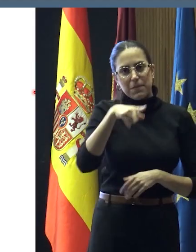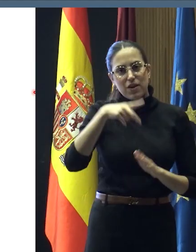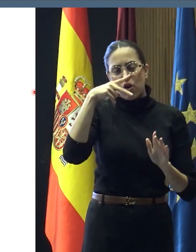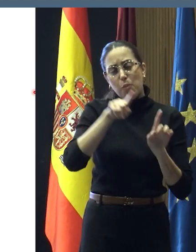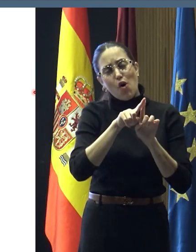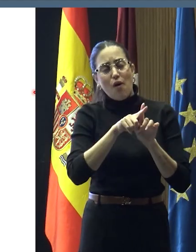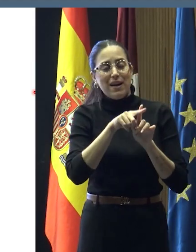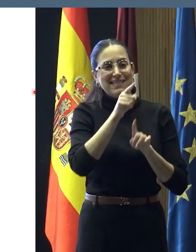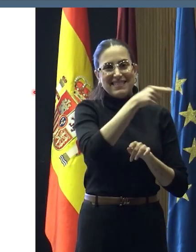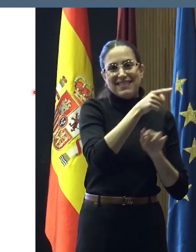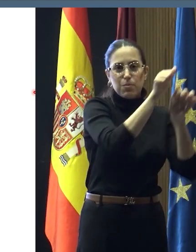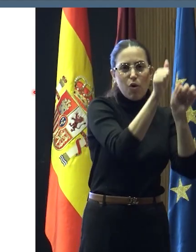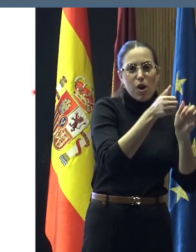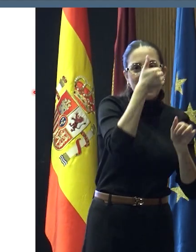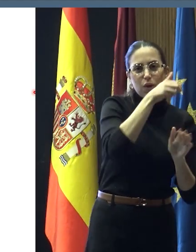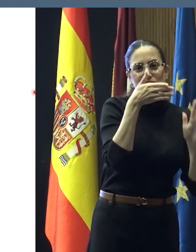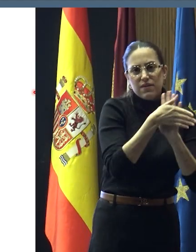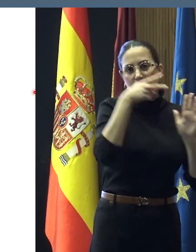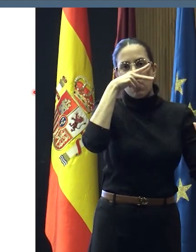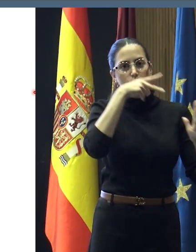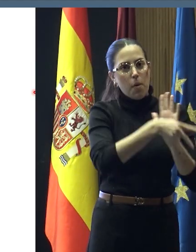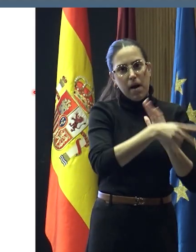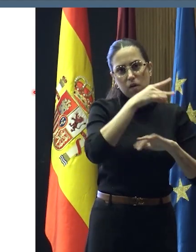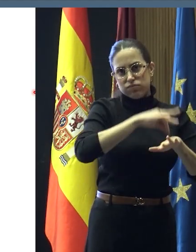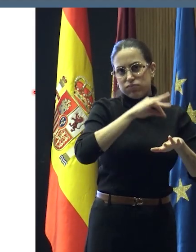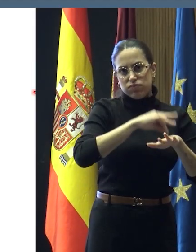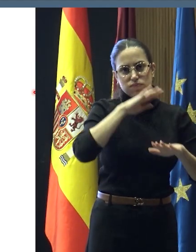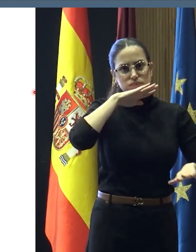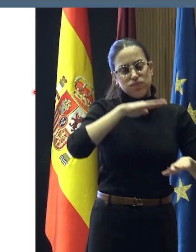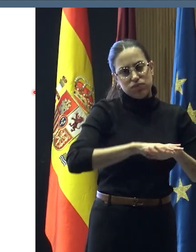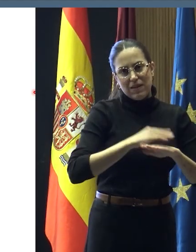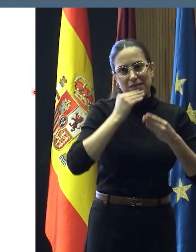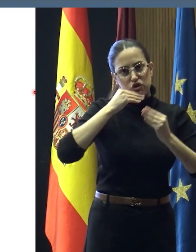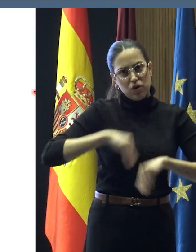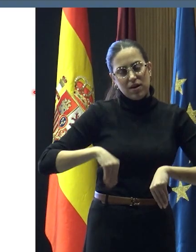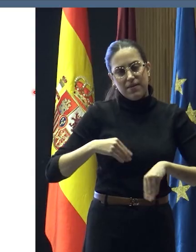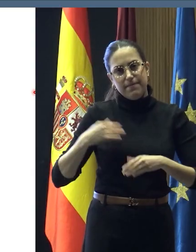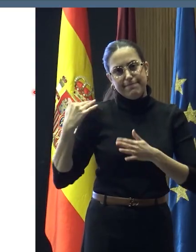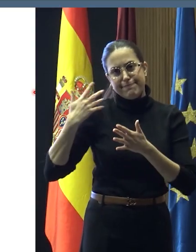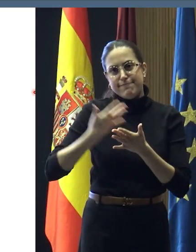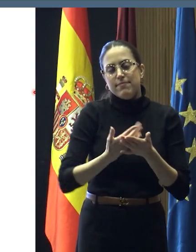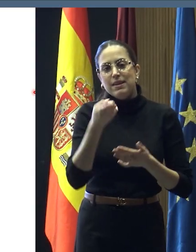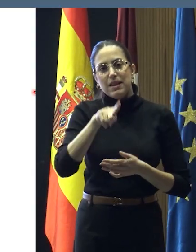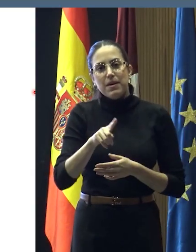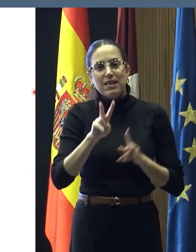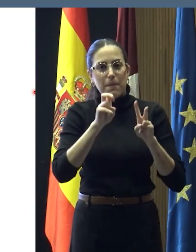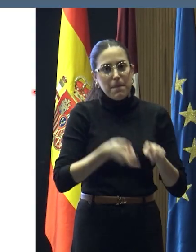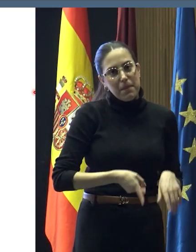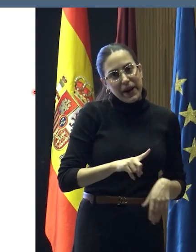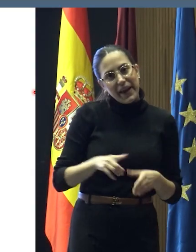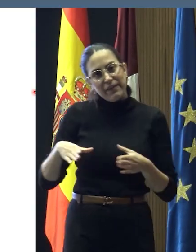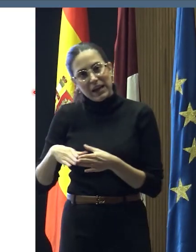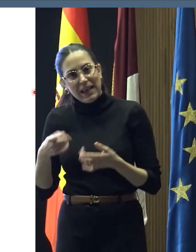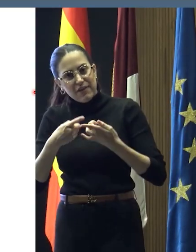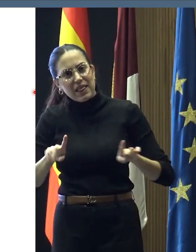histórica, diferencias más allá de los órganos reproductores, cómo afecta a ciertos diagnósticos